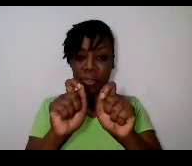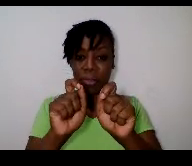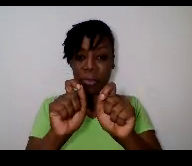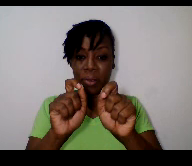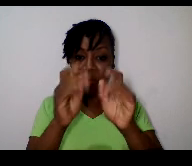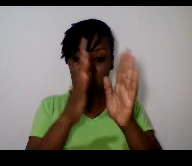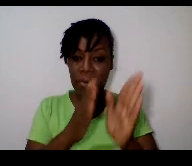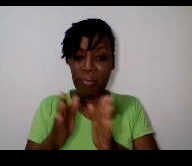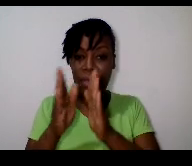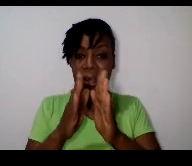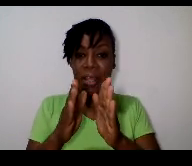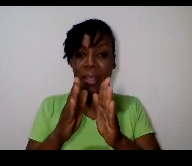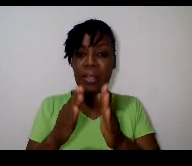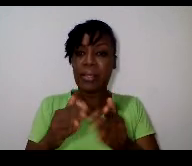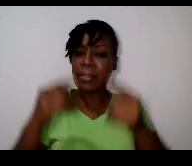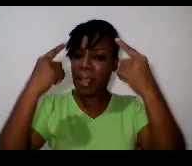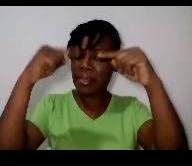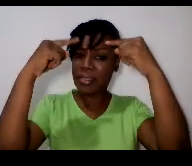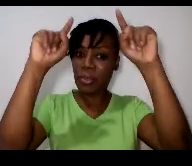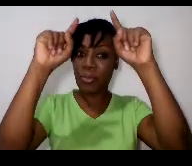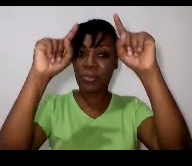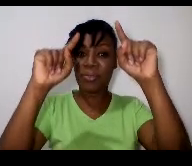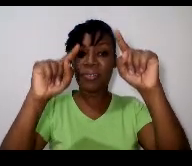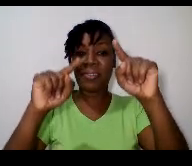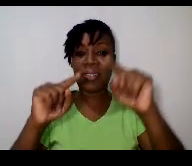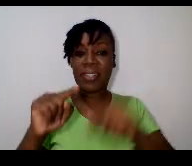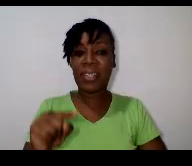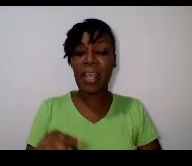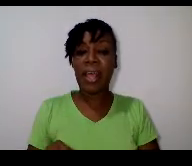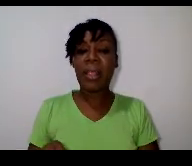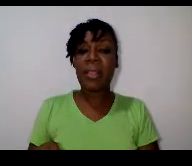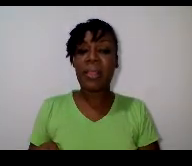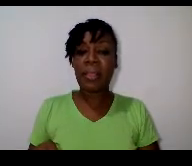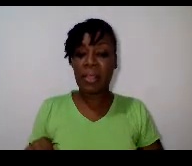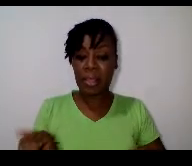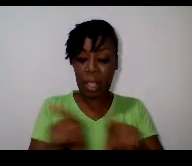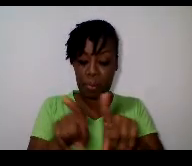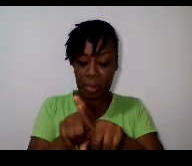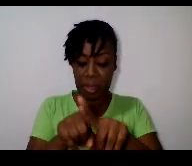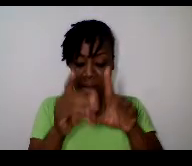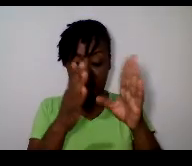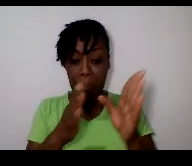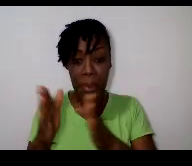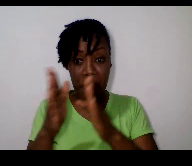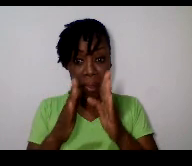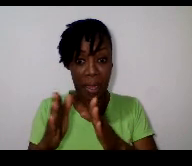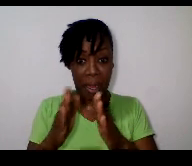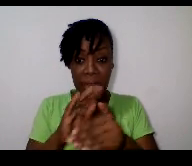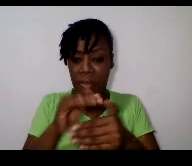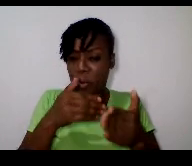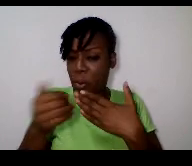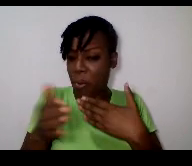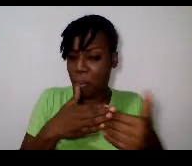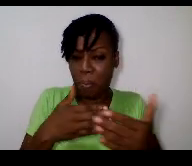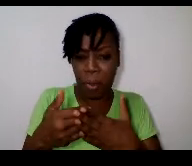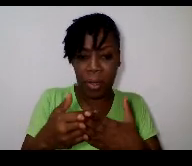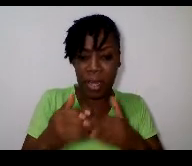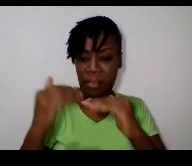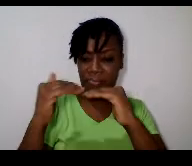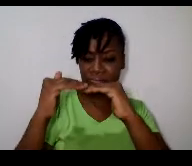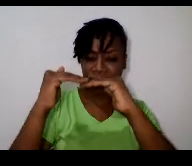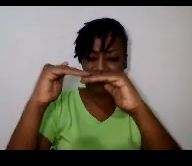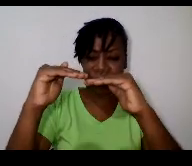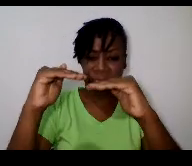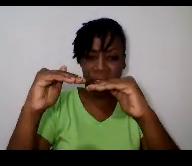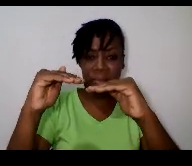exitosos académicamente y los va a preparar para que independientemente del nivel socioeconómico tenga el